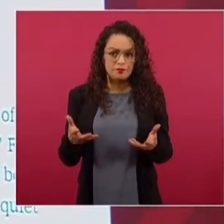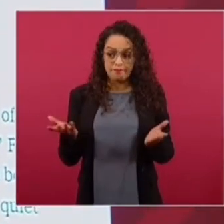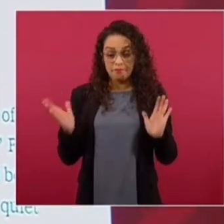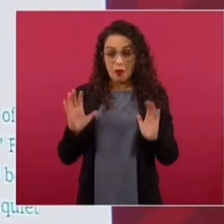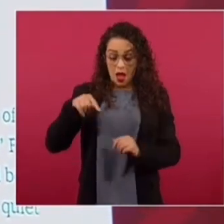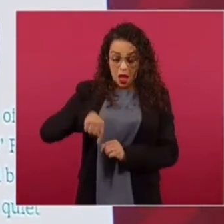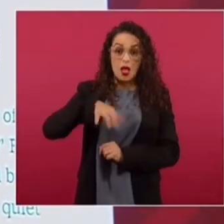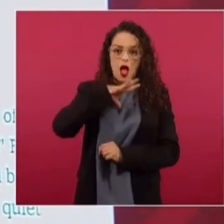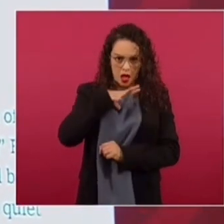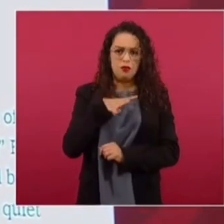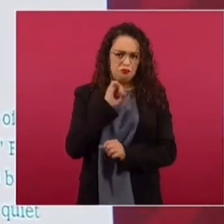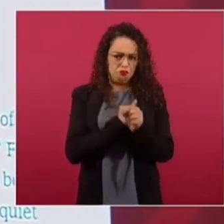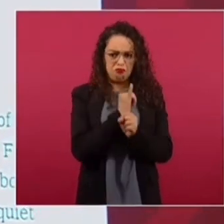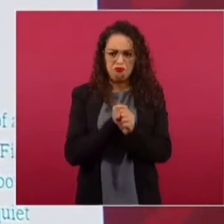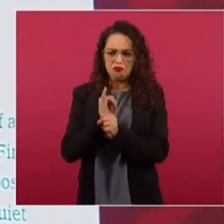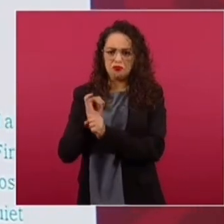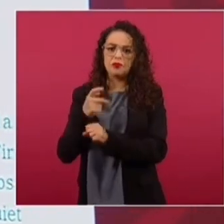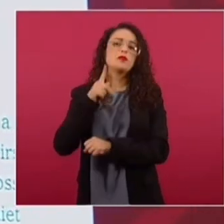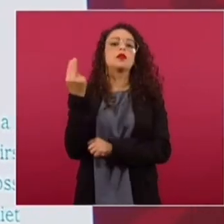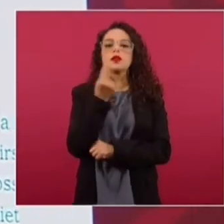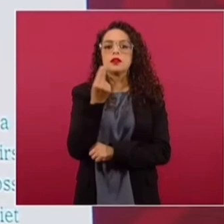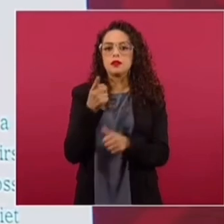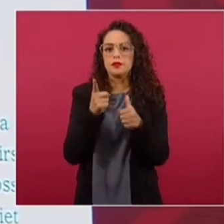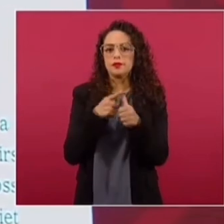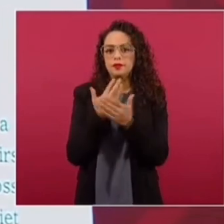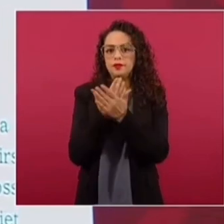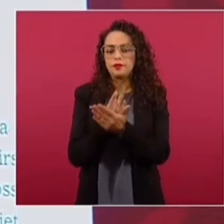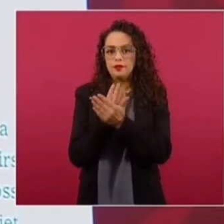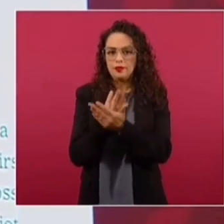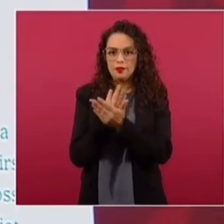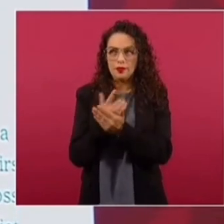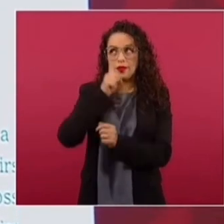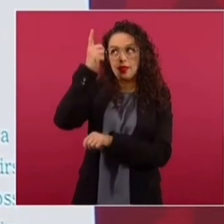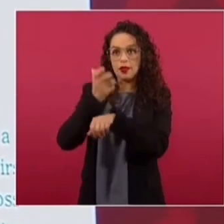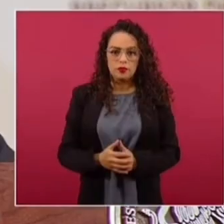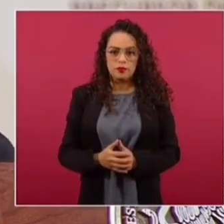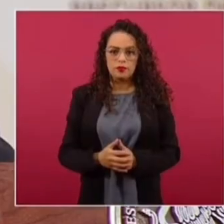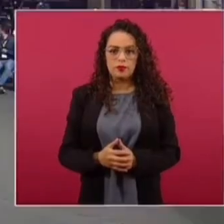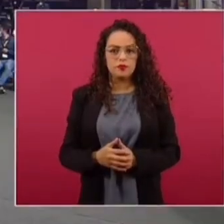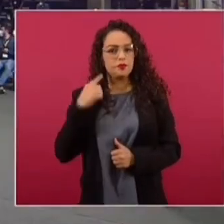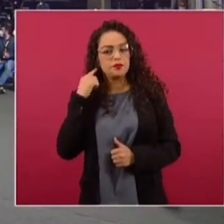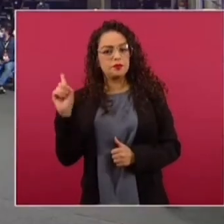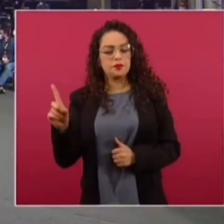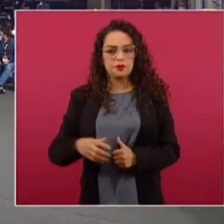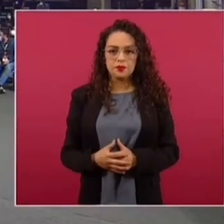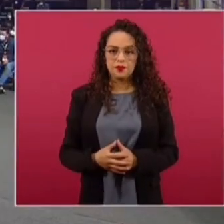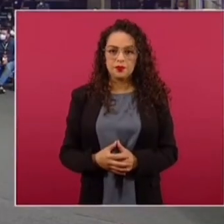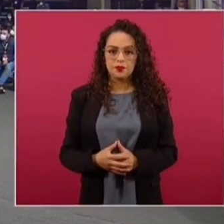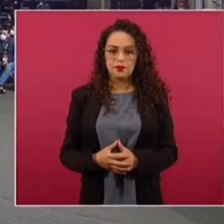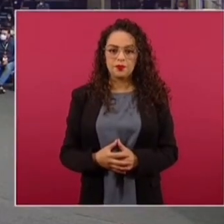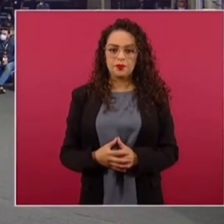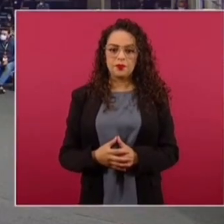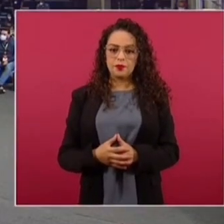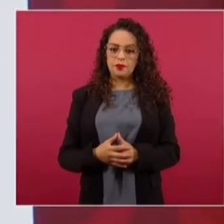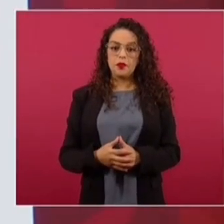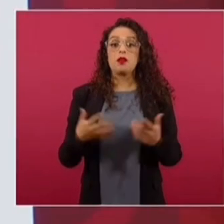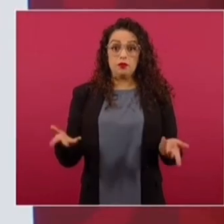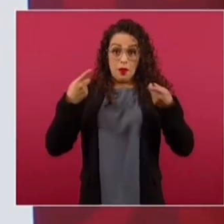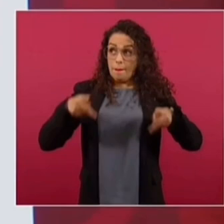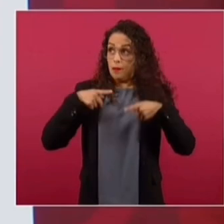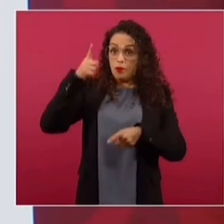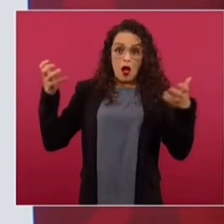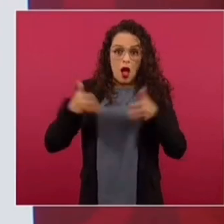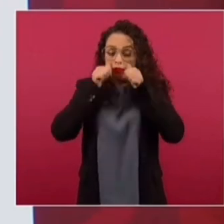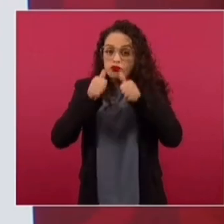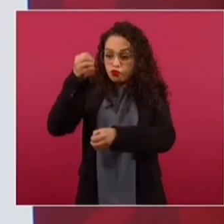Aquí hay investigación, pero se tiene que esperar a que resuelvan en Estados Unidos. Es que los que están atendiendo el juicio